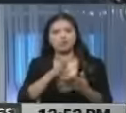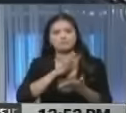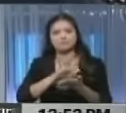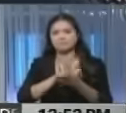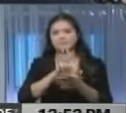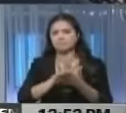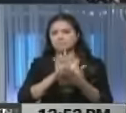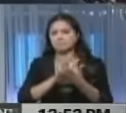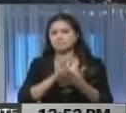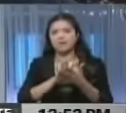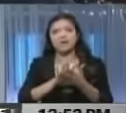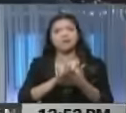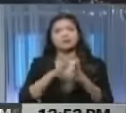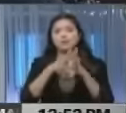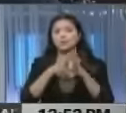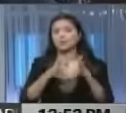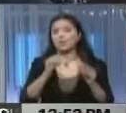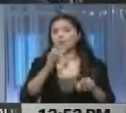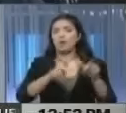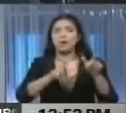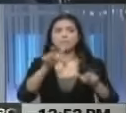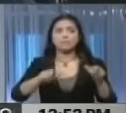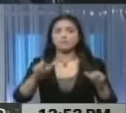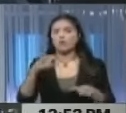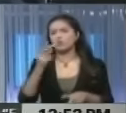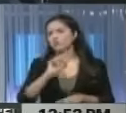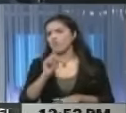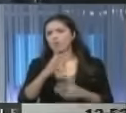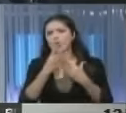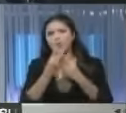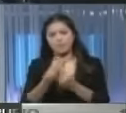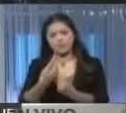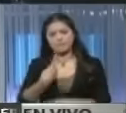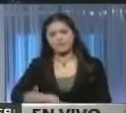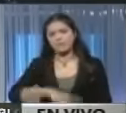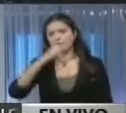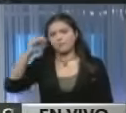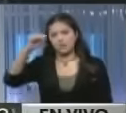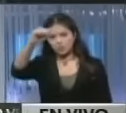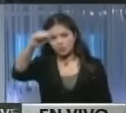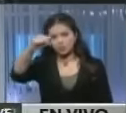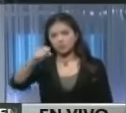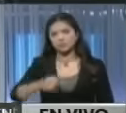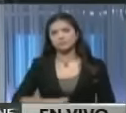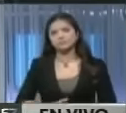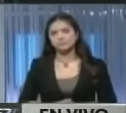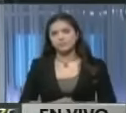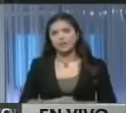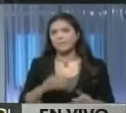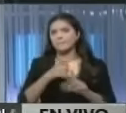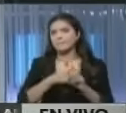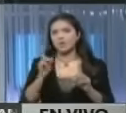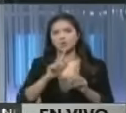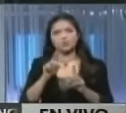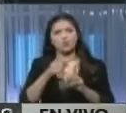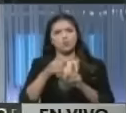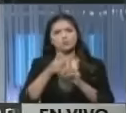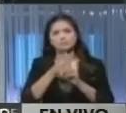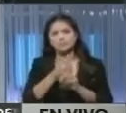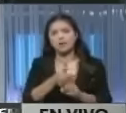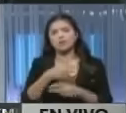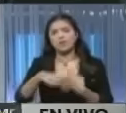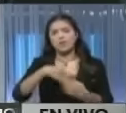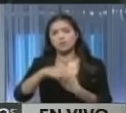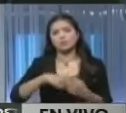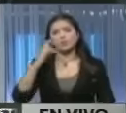de aquellos ciudadanos y ciudadanas que, aunque no acompañan al presidente Maduro, que aunque no son seguidores de la